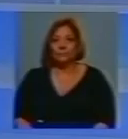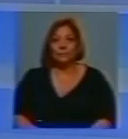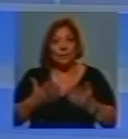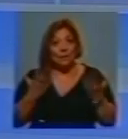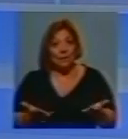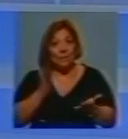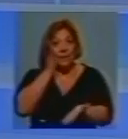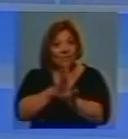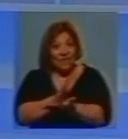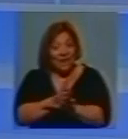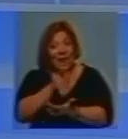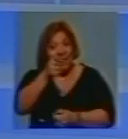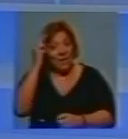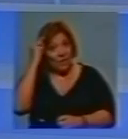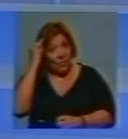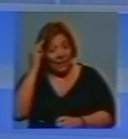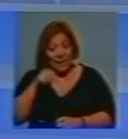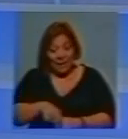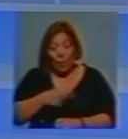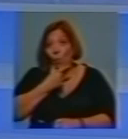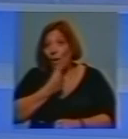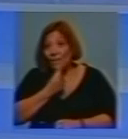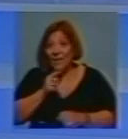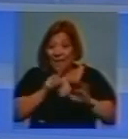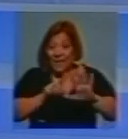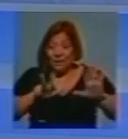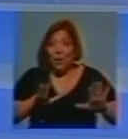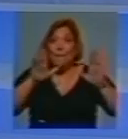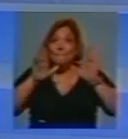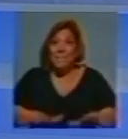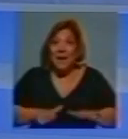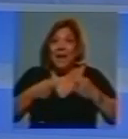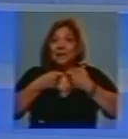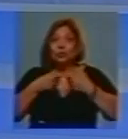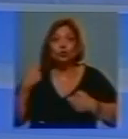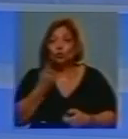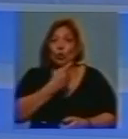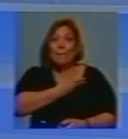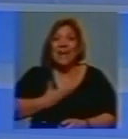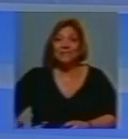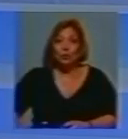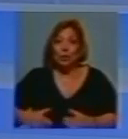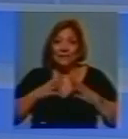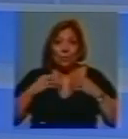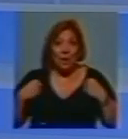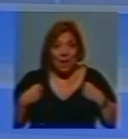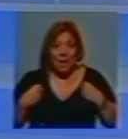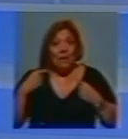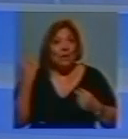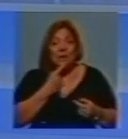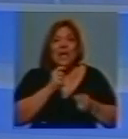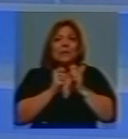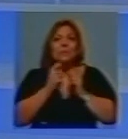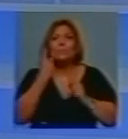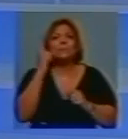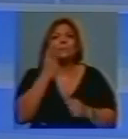Amigos, para el final les recordamos que este jueves 18 habrá paro de la Asociación de Maestros de Montevideo. Sí, uno de los principales asuntos allí son